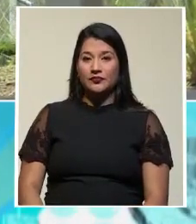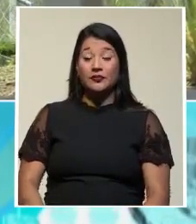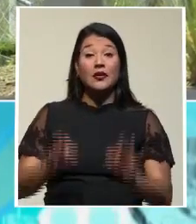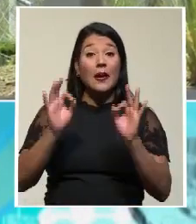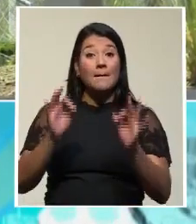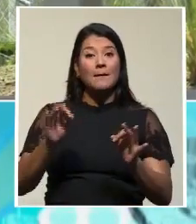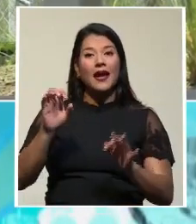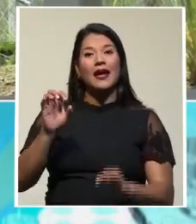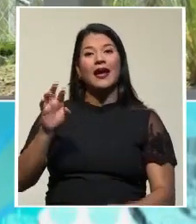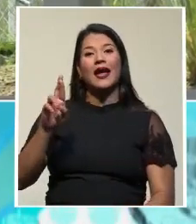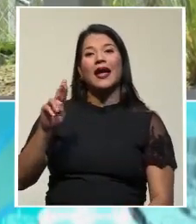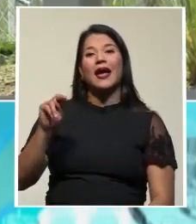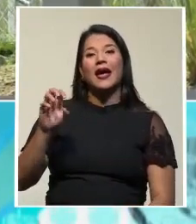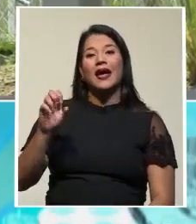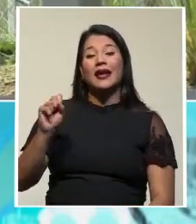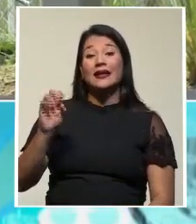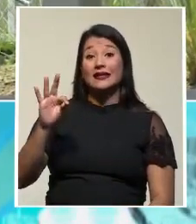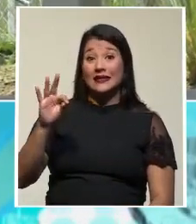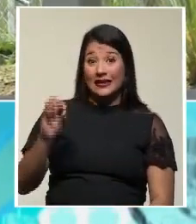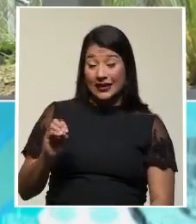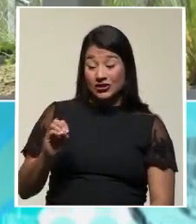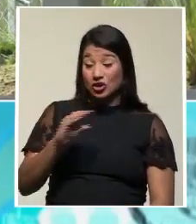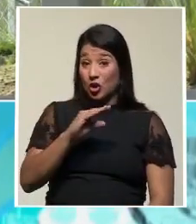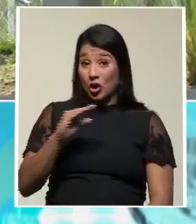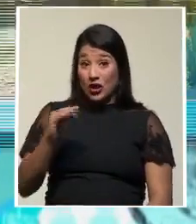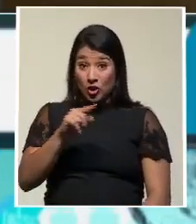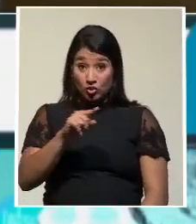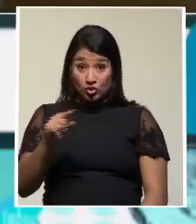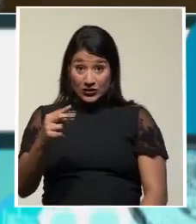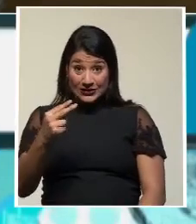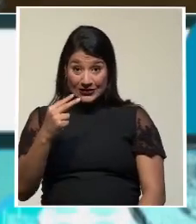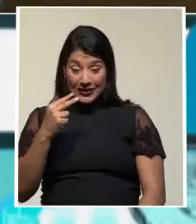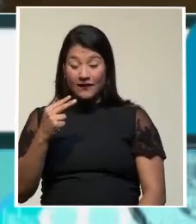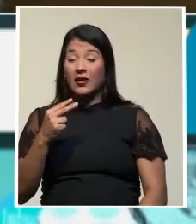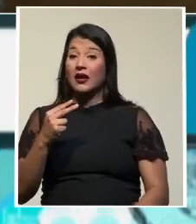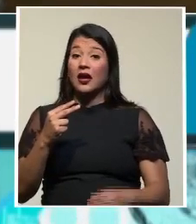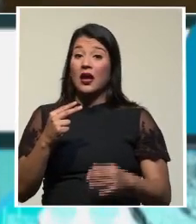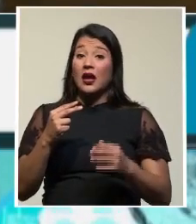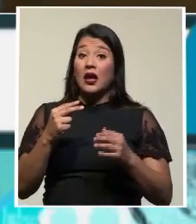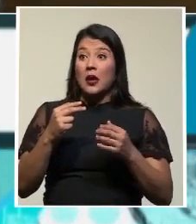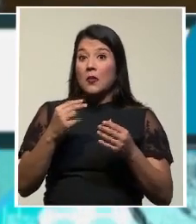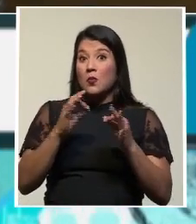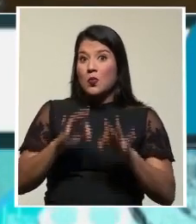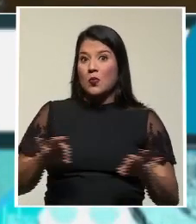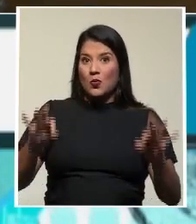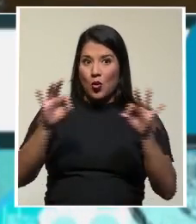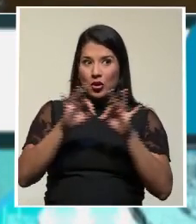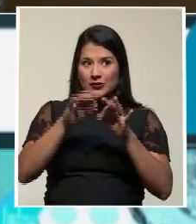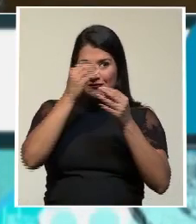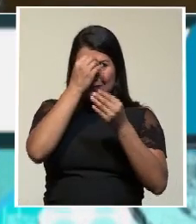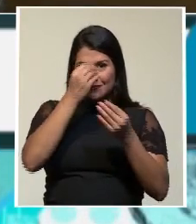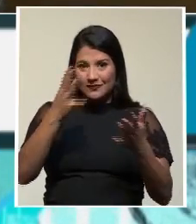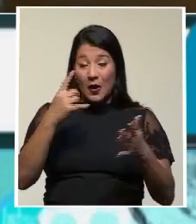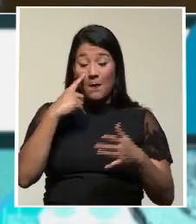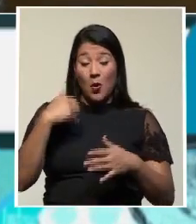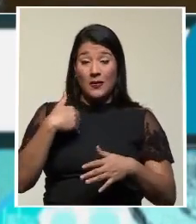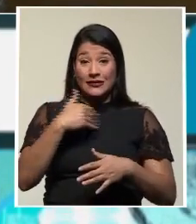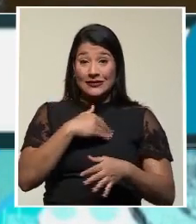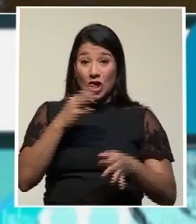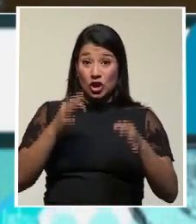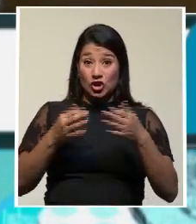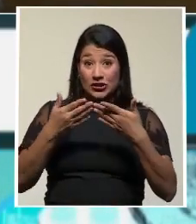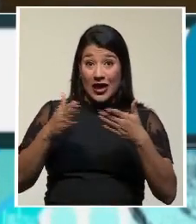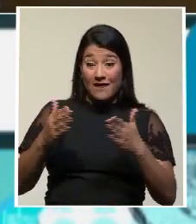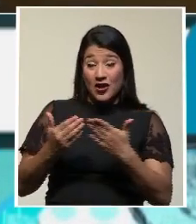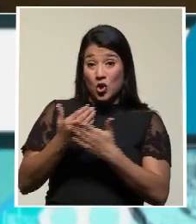Bien, don Ernesto y televidentes, mientras se da este importante anuncio por parte del Ministerio de Justicia, la apertura de esta cárcel